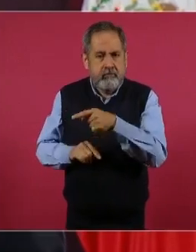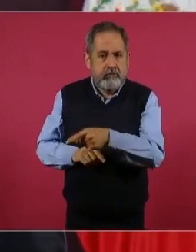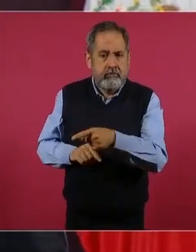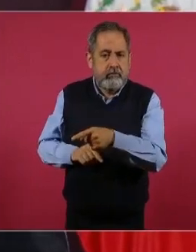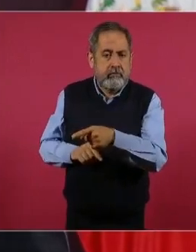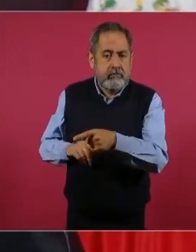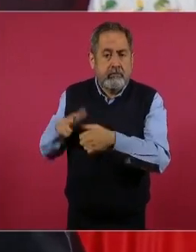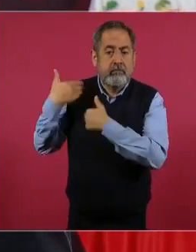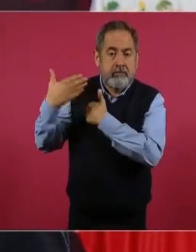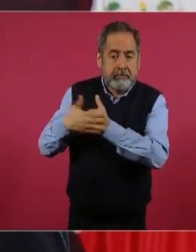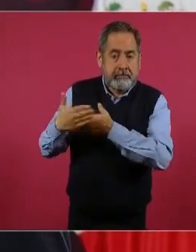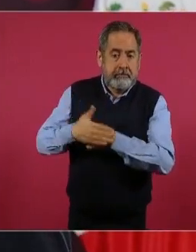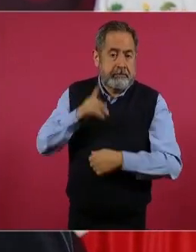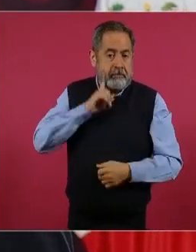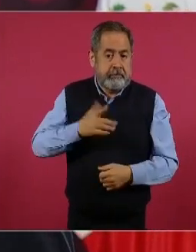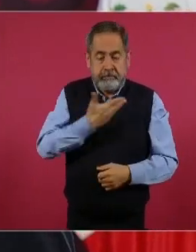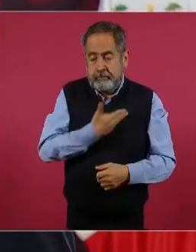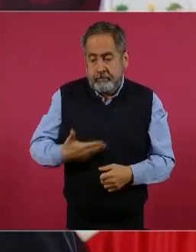la presidenta